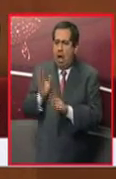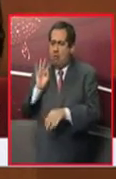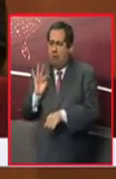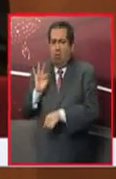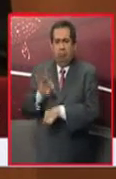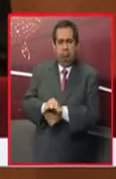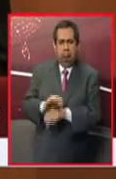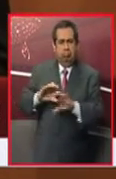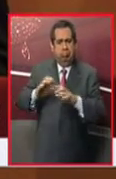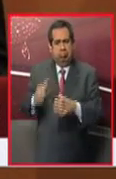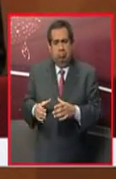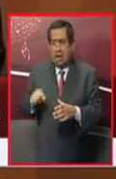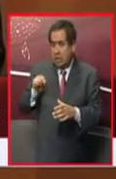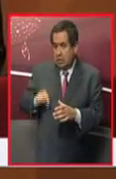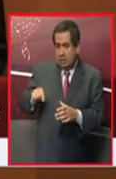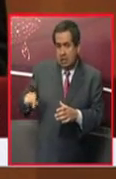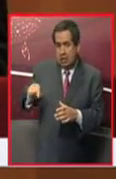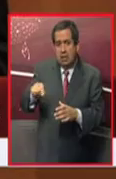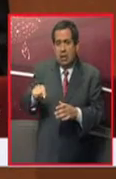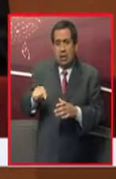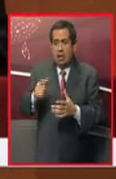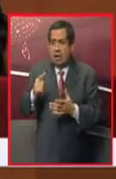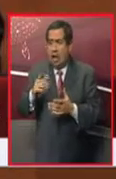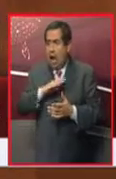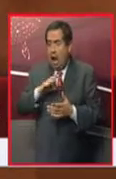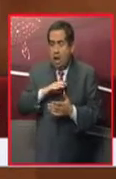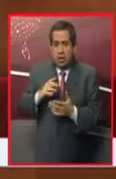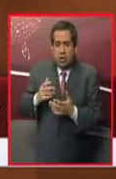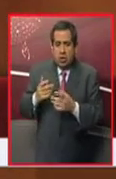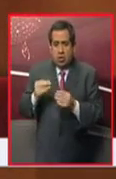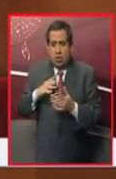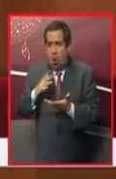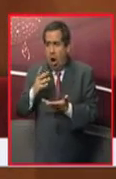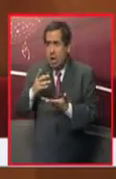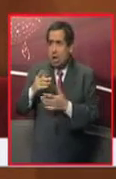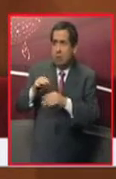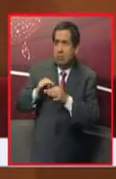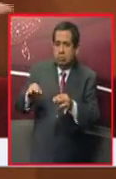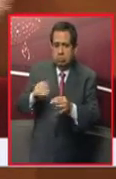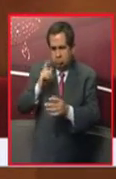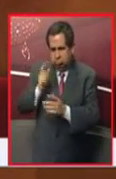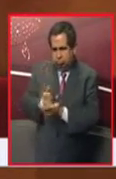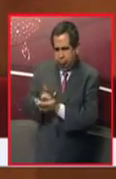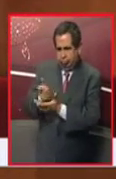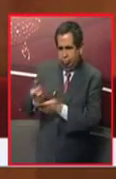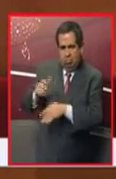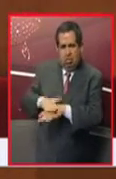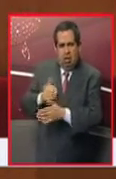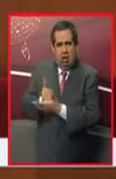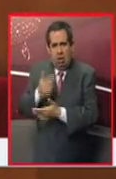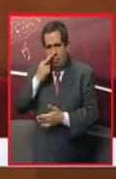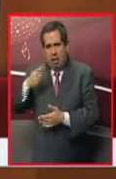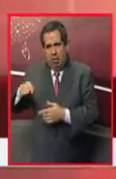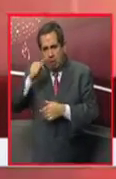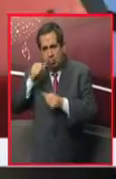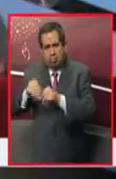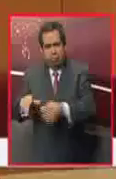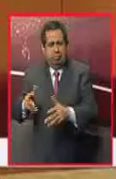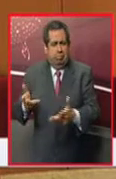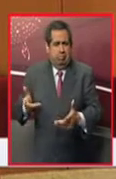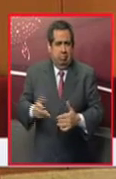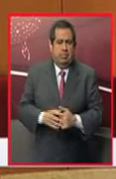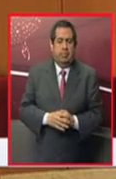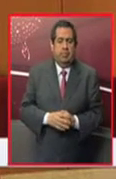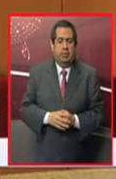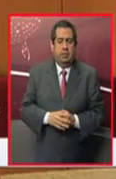proteger en esas estaciones de baja potencia a la población que atienden.